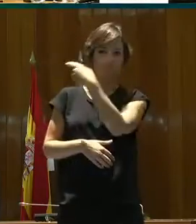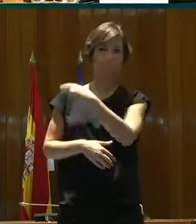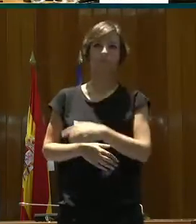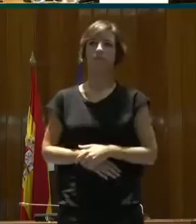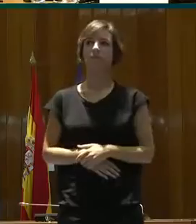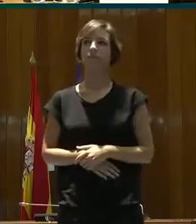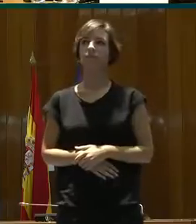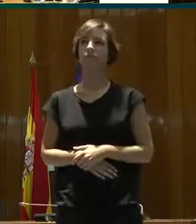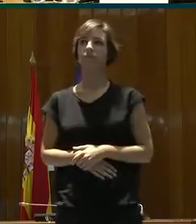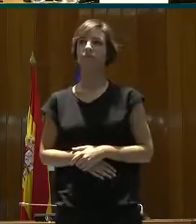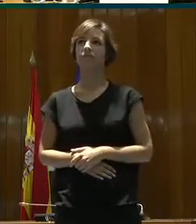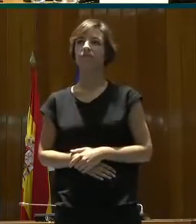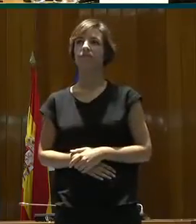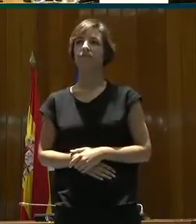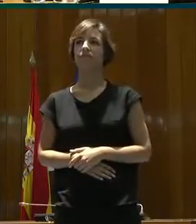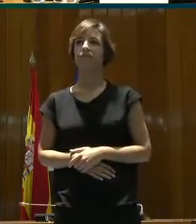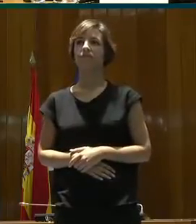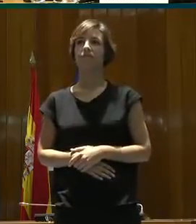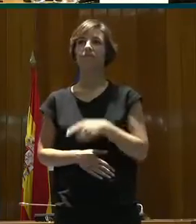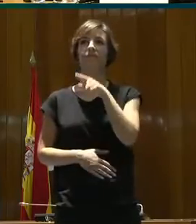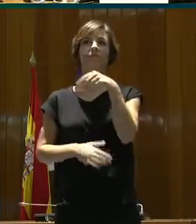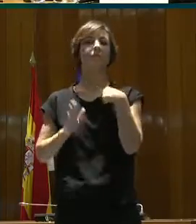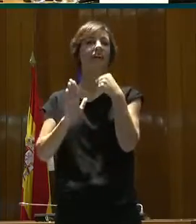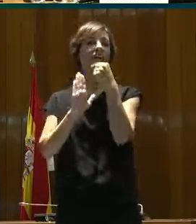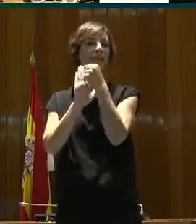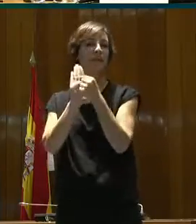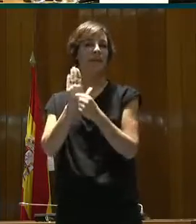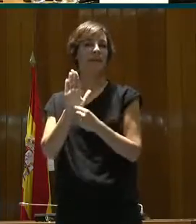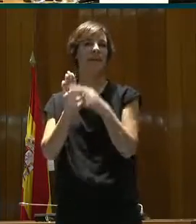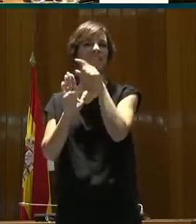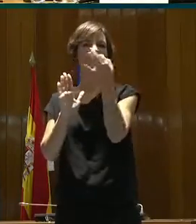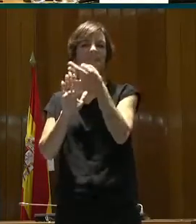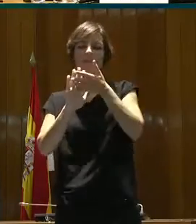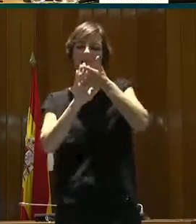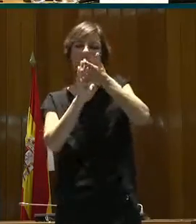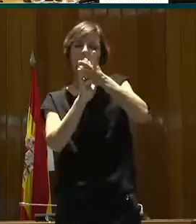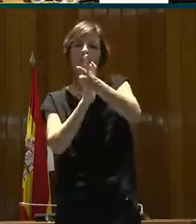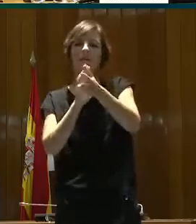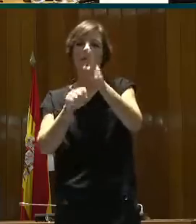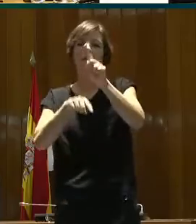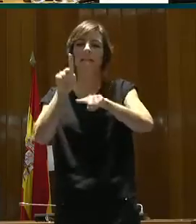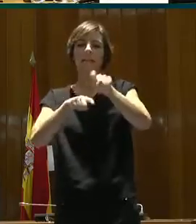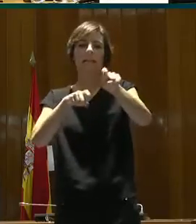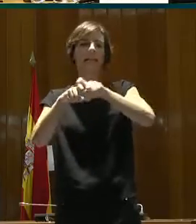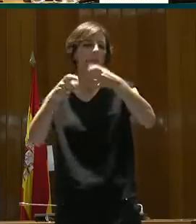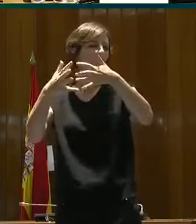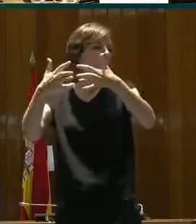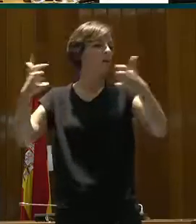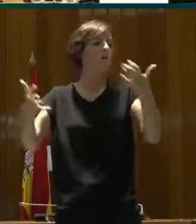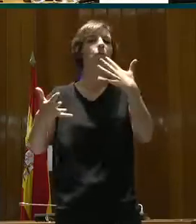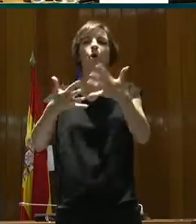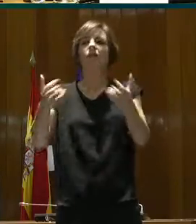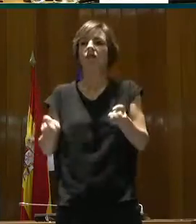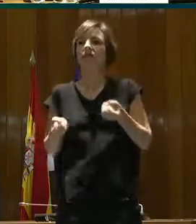donde vemos el índice que corresponde a la descripción de los tipos oracionales de oración declarativa,